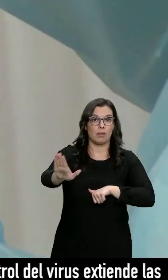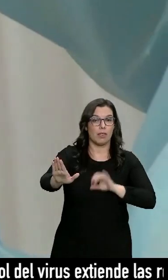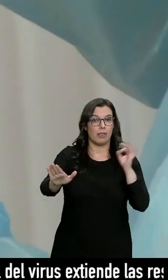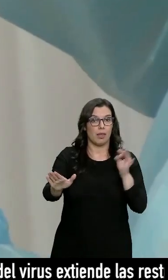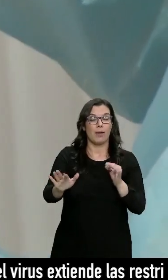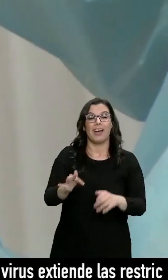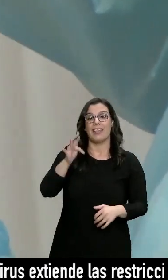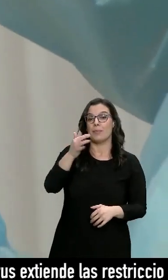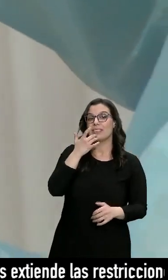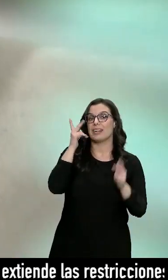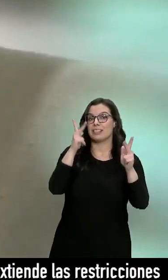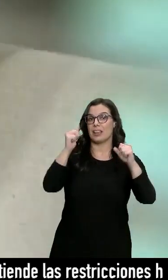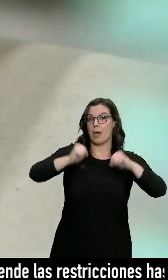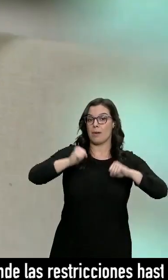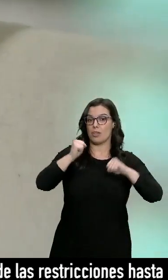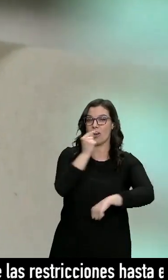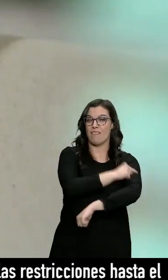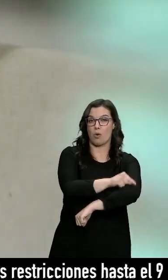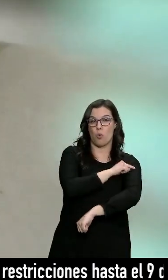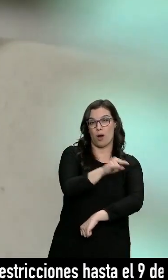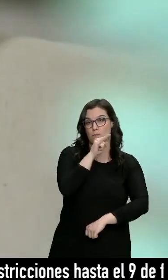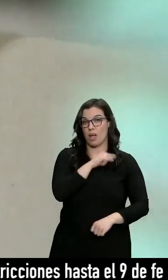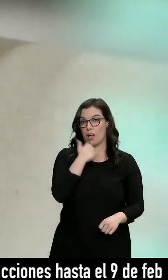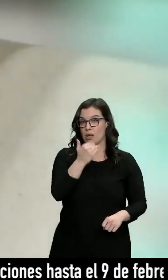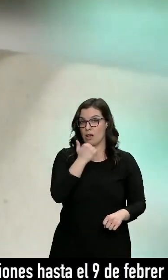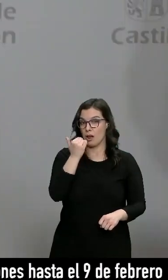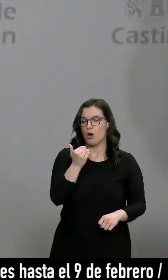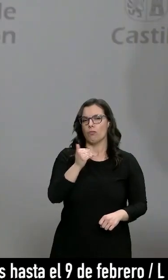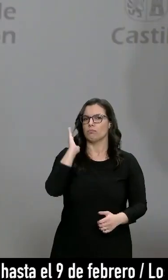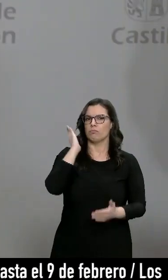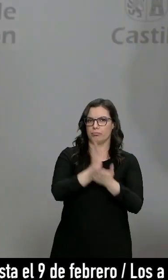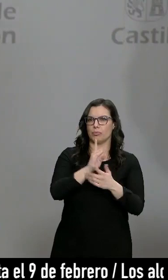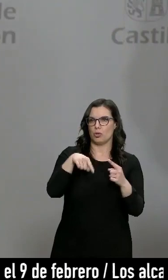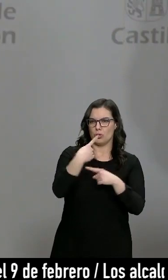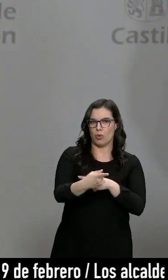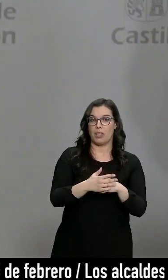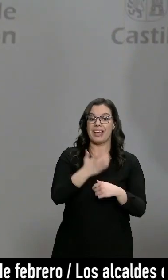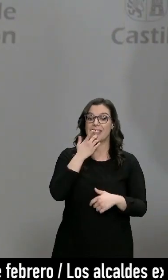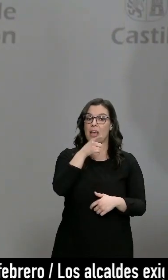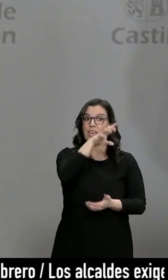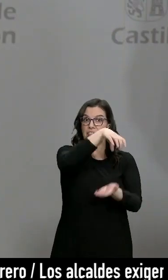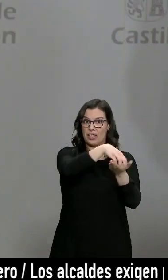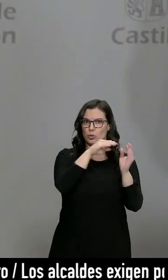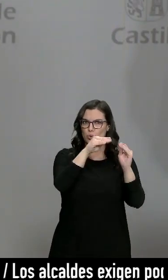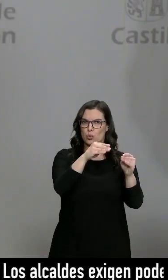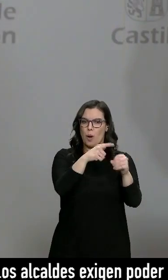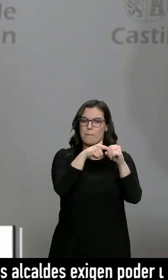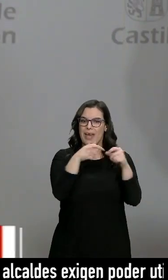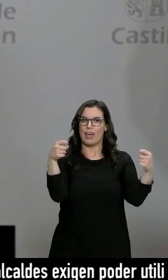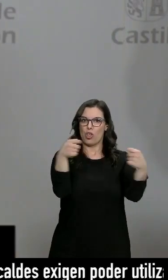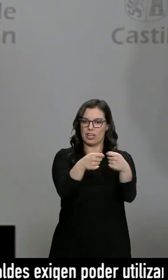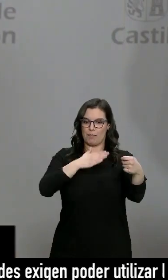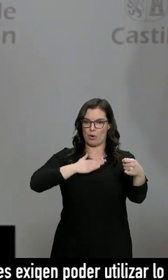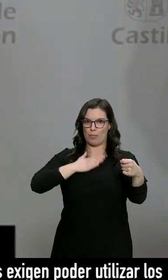Además, las residencias de mayores que vacunen irregularmente sufrirán consecuencias. Si en esos centros hay plazas concertadas